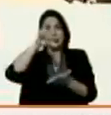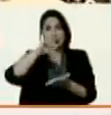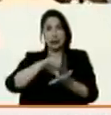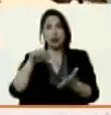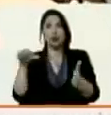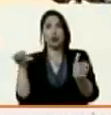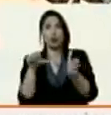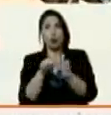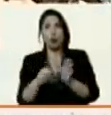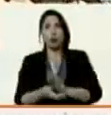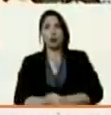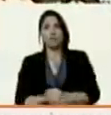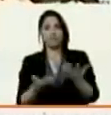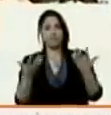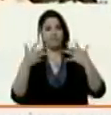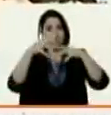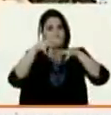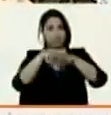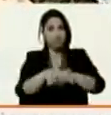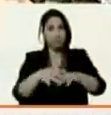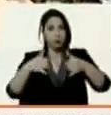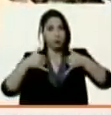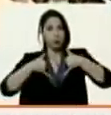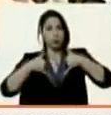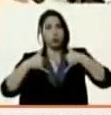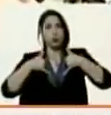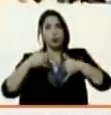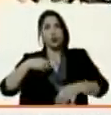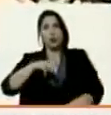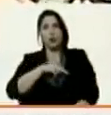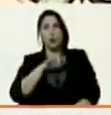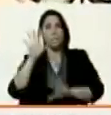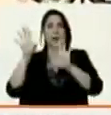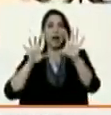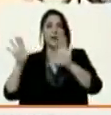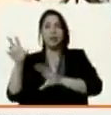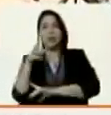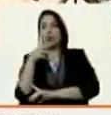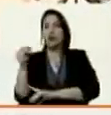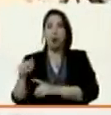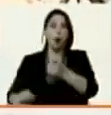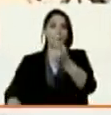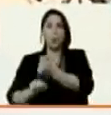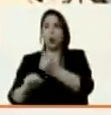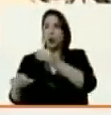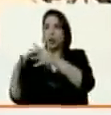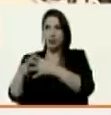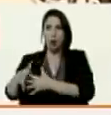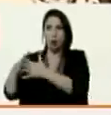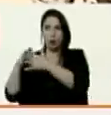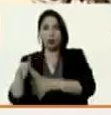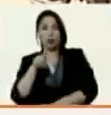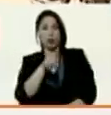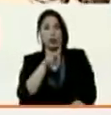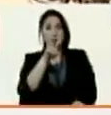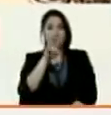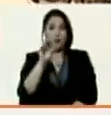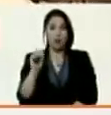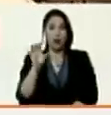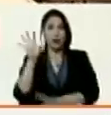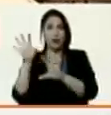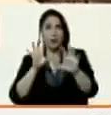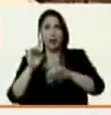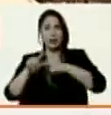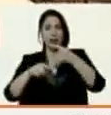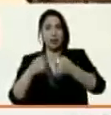de integración propio nuestro es los países no alineados es el sitio y está hay 120 países es después